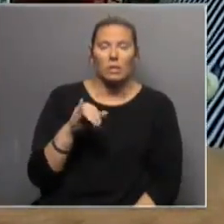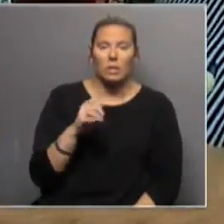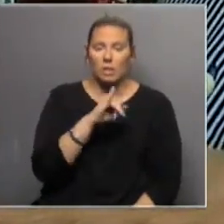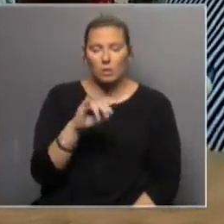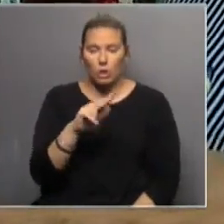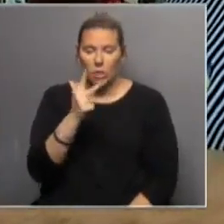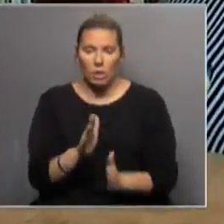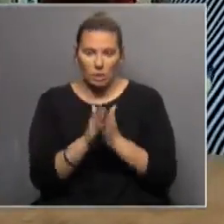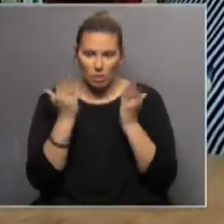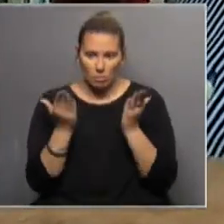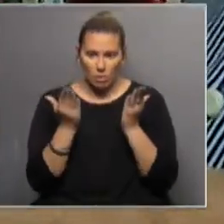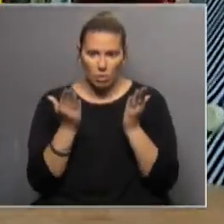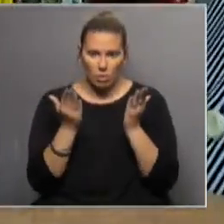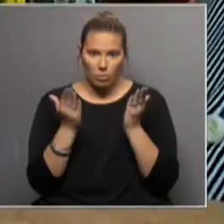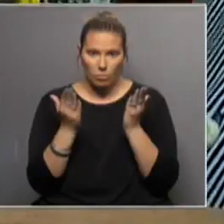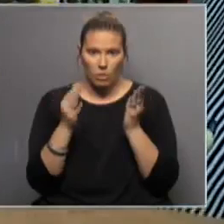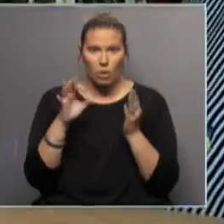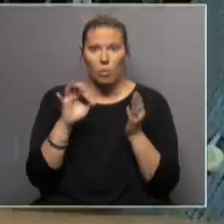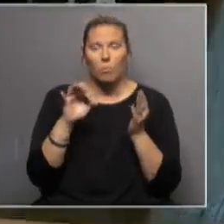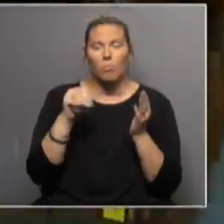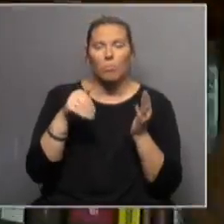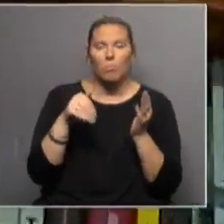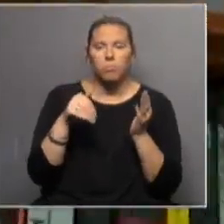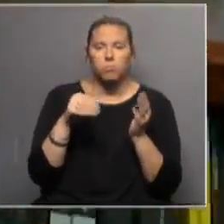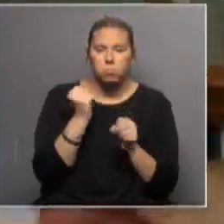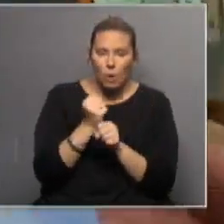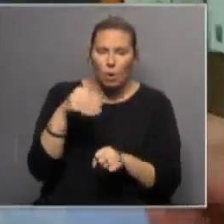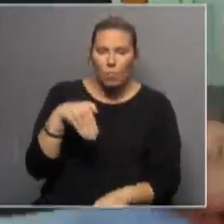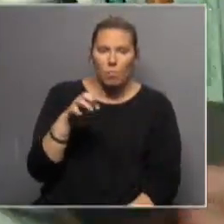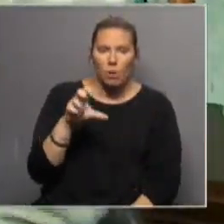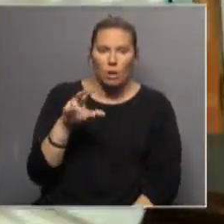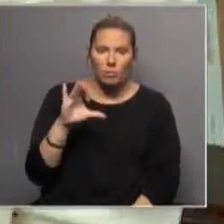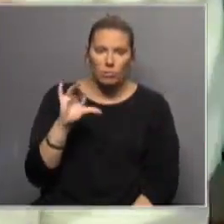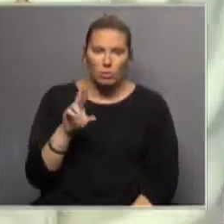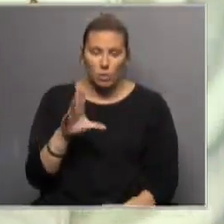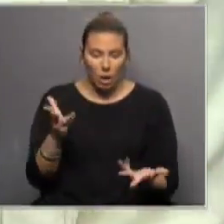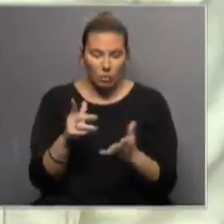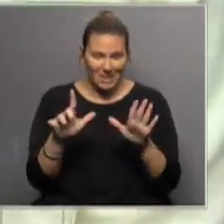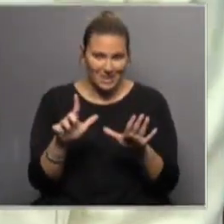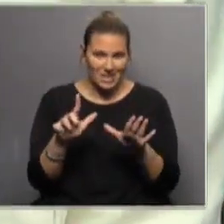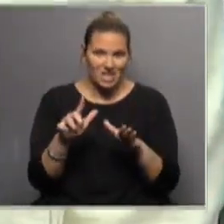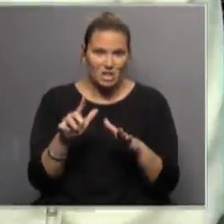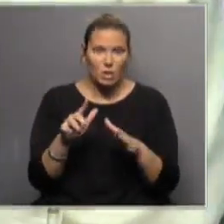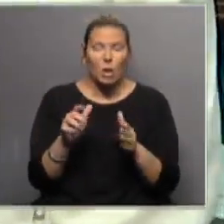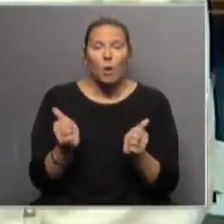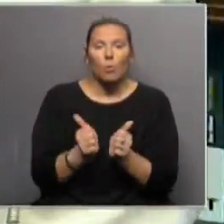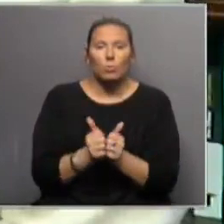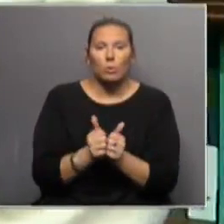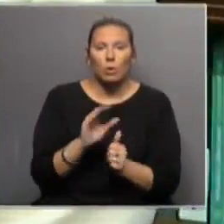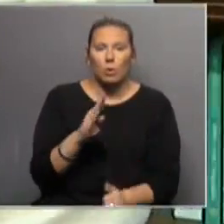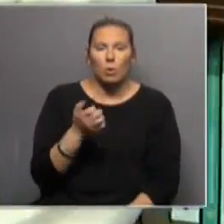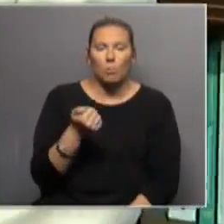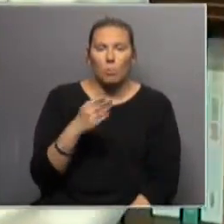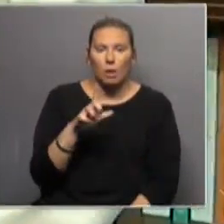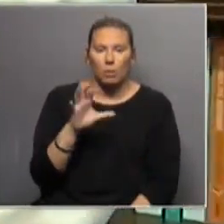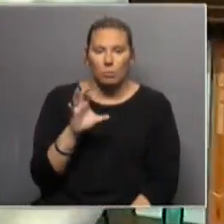trilogía Operación Moebius, y vamos a estar ahora 19 horas con Pablo Silva.